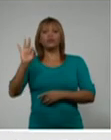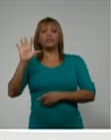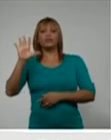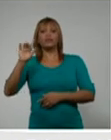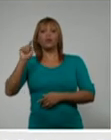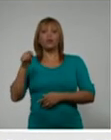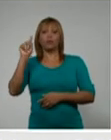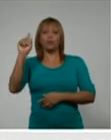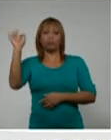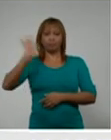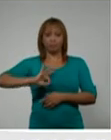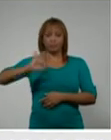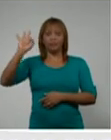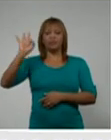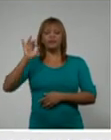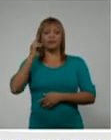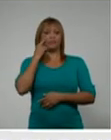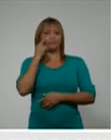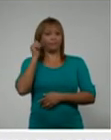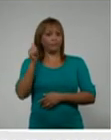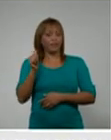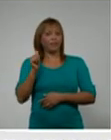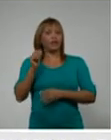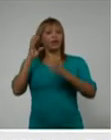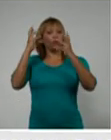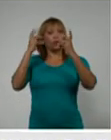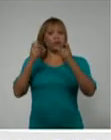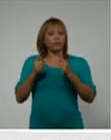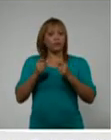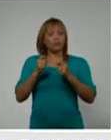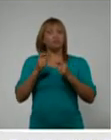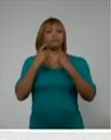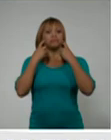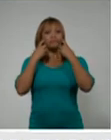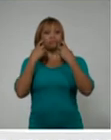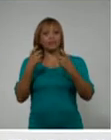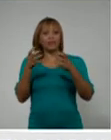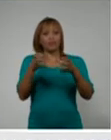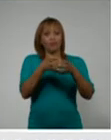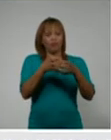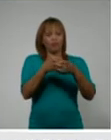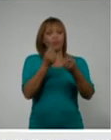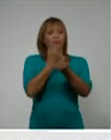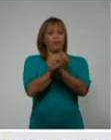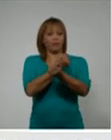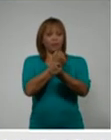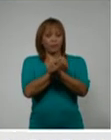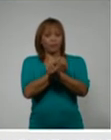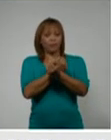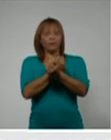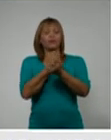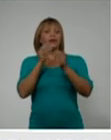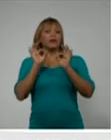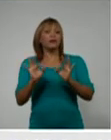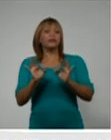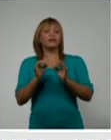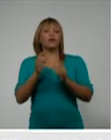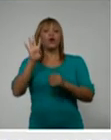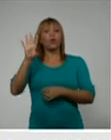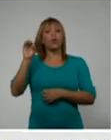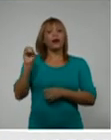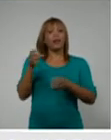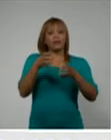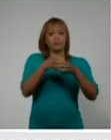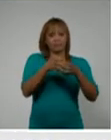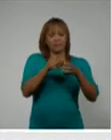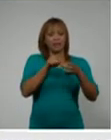85,1%. Fíjense el valor de este importante grupo de riesgo. Y con estos 40, pues